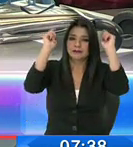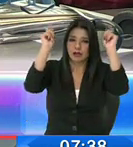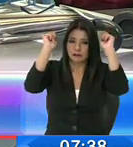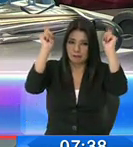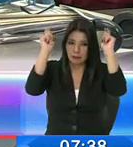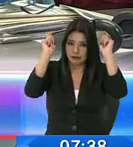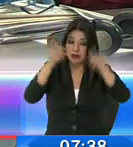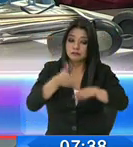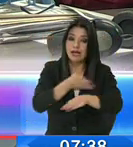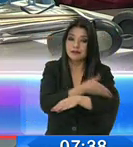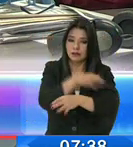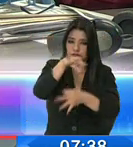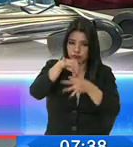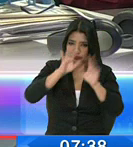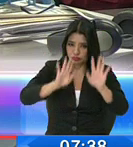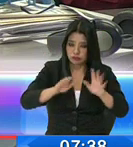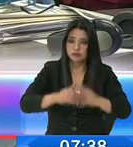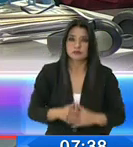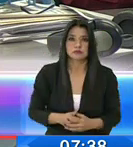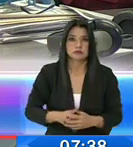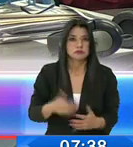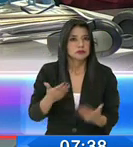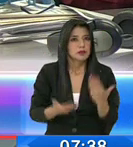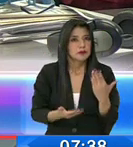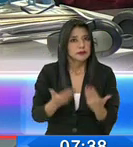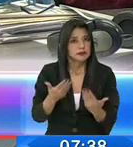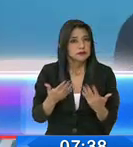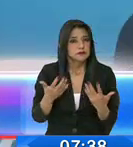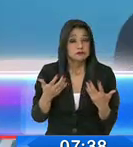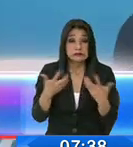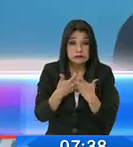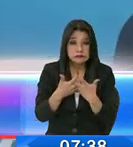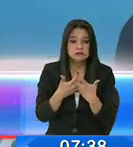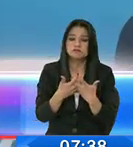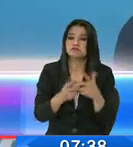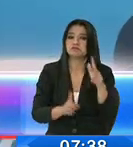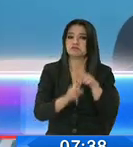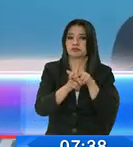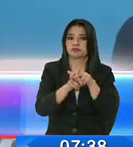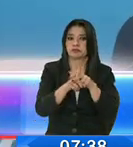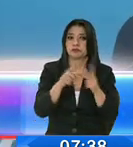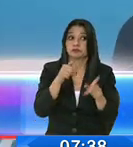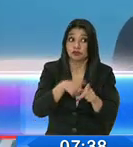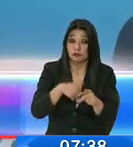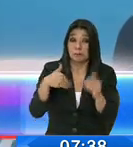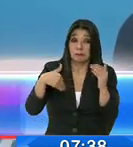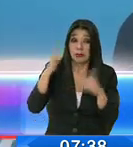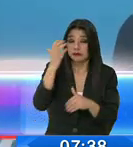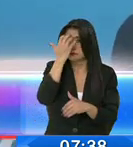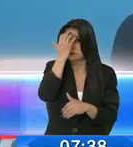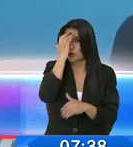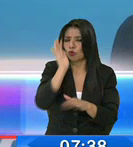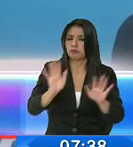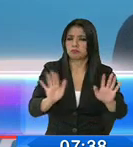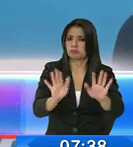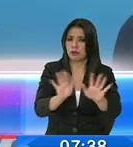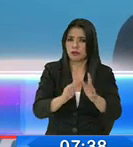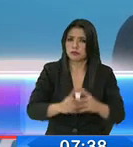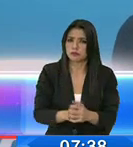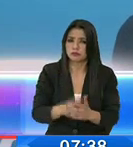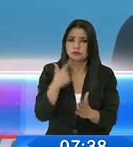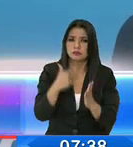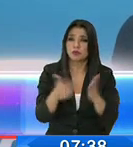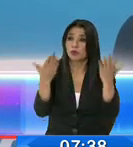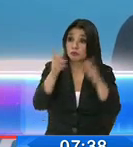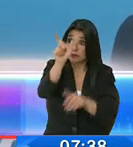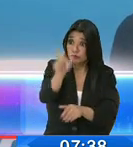año preelectoral convergen de alguna manera es absolutamente fortuito no es mi mayor preocupación que cualquiera de